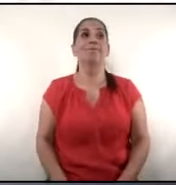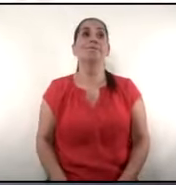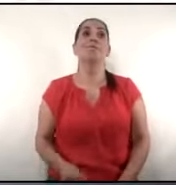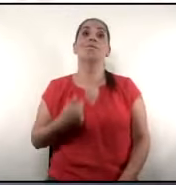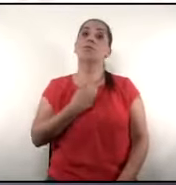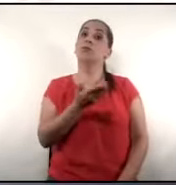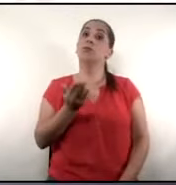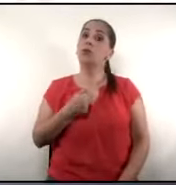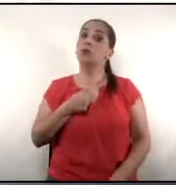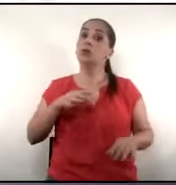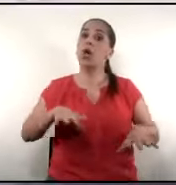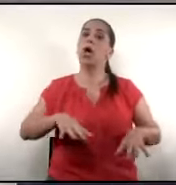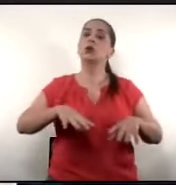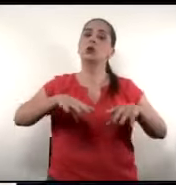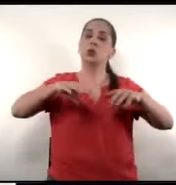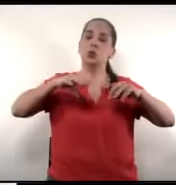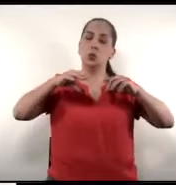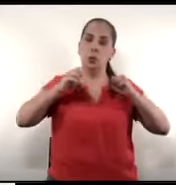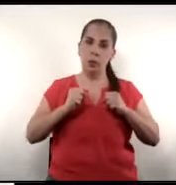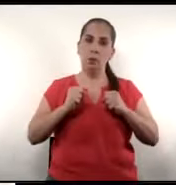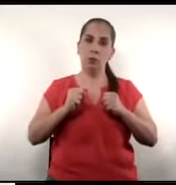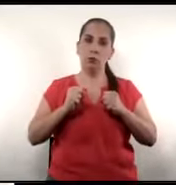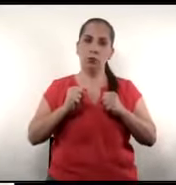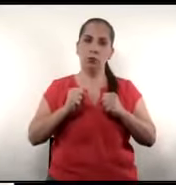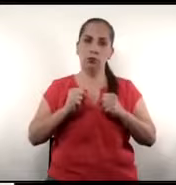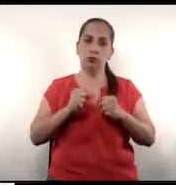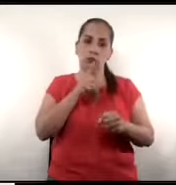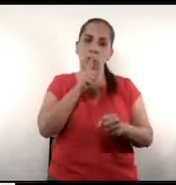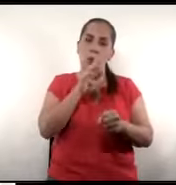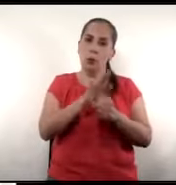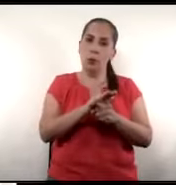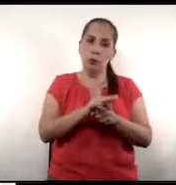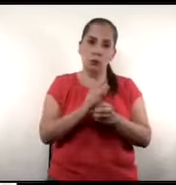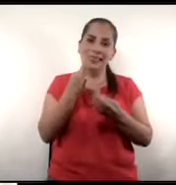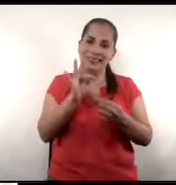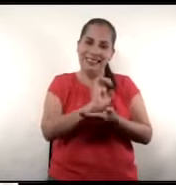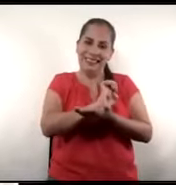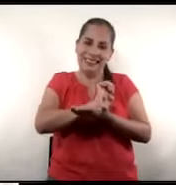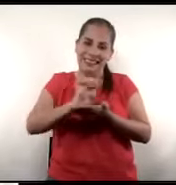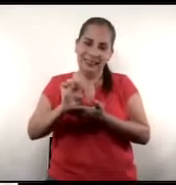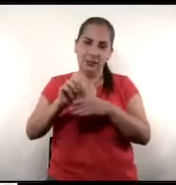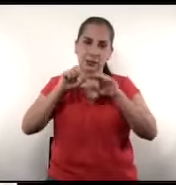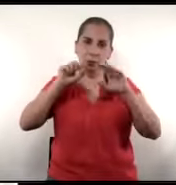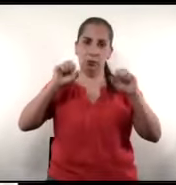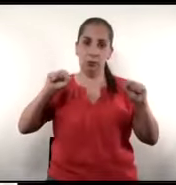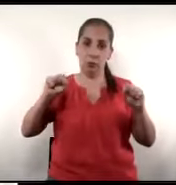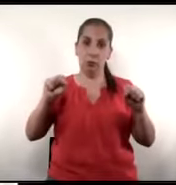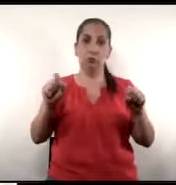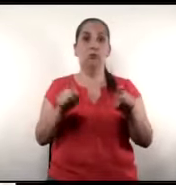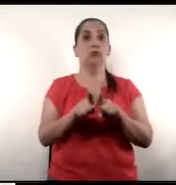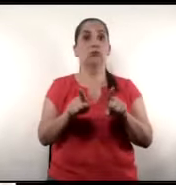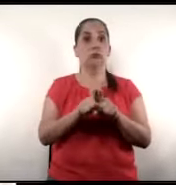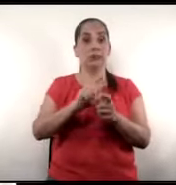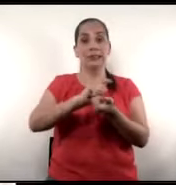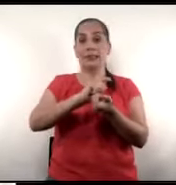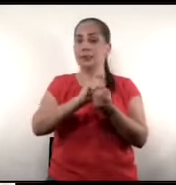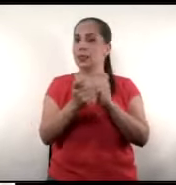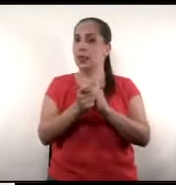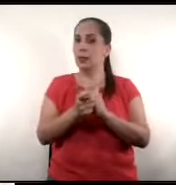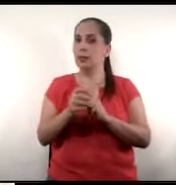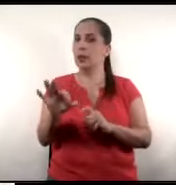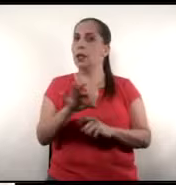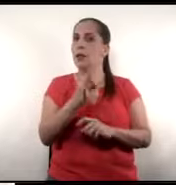Asumimos el compromiso absoluto de ser intolerantes con la corrupción y además de cambiar las reglas del juego